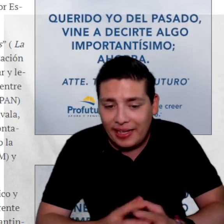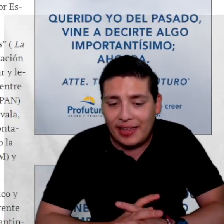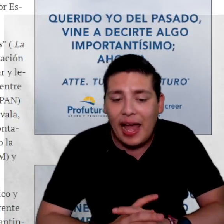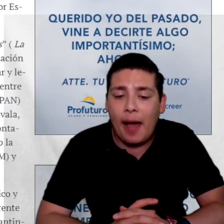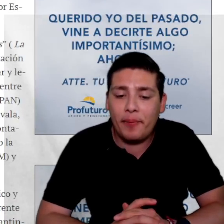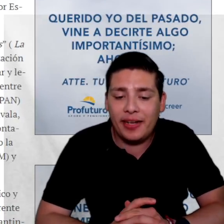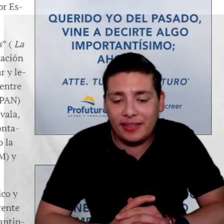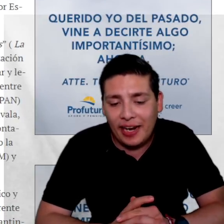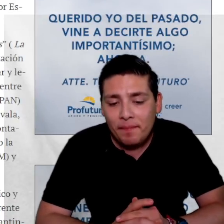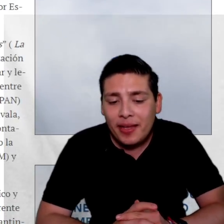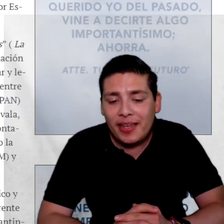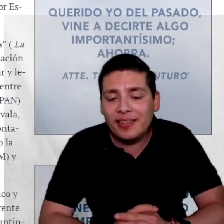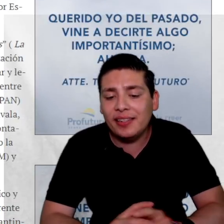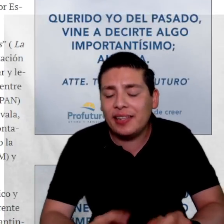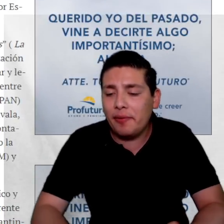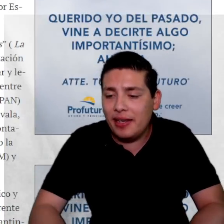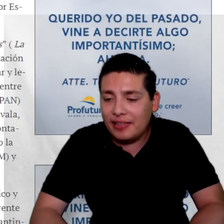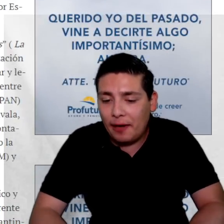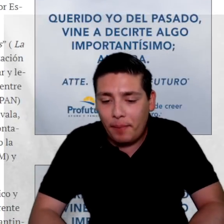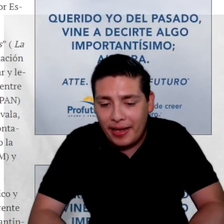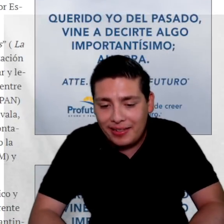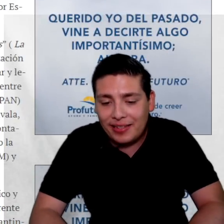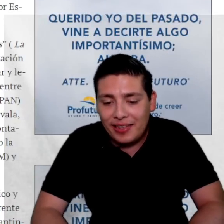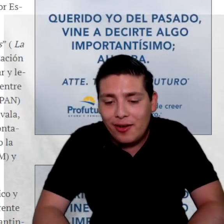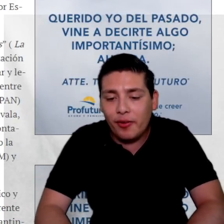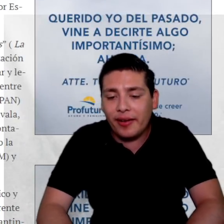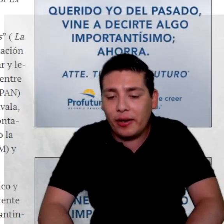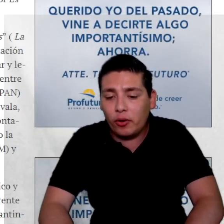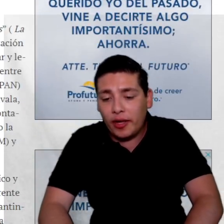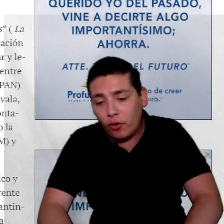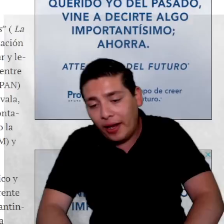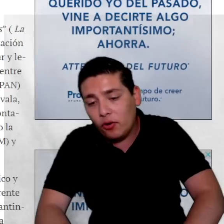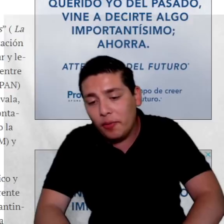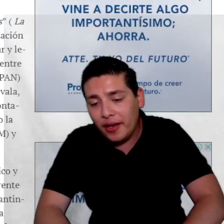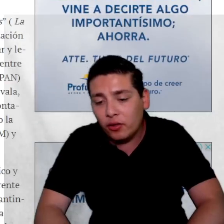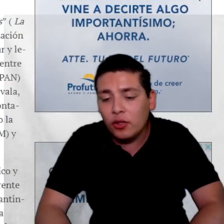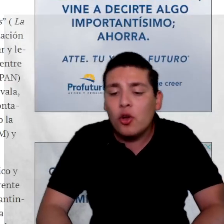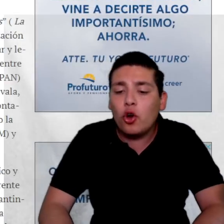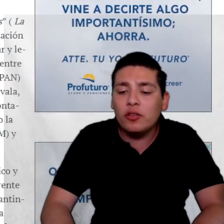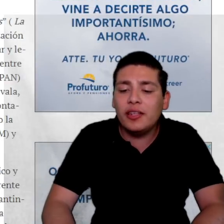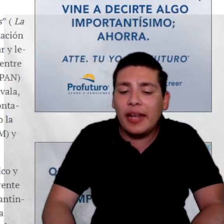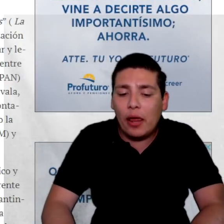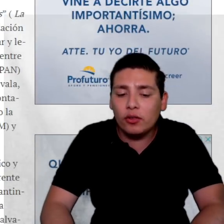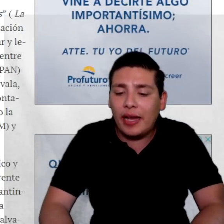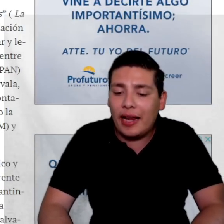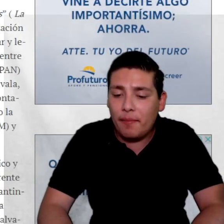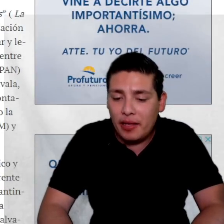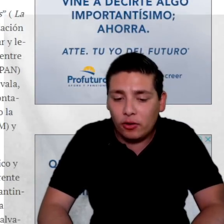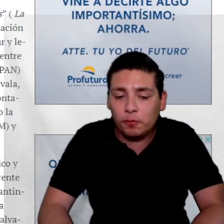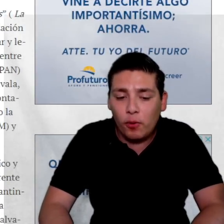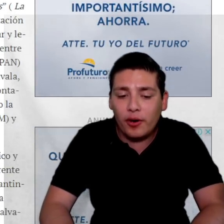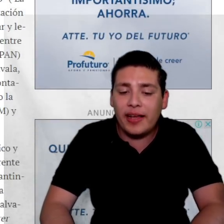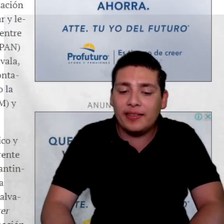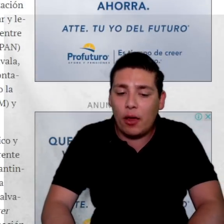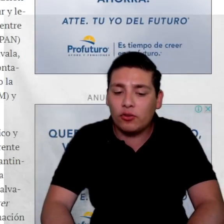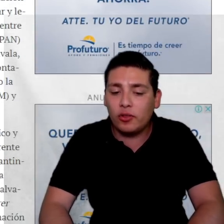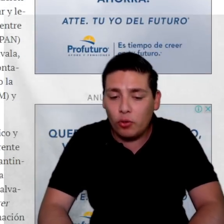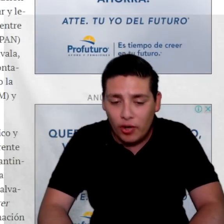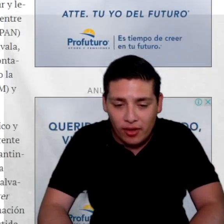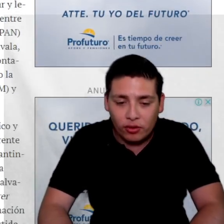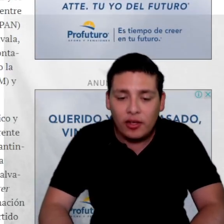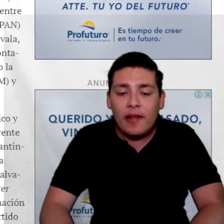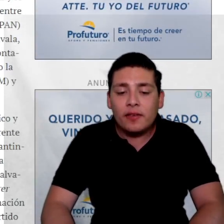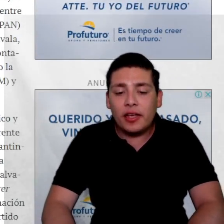subversiva dirigida a penetrar y desestabilizar países y o derrocar gobiernos considerados enemigos por